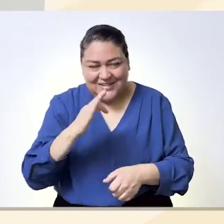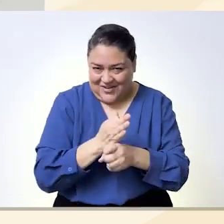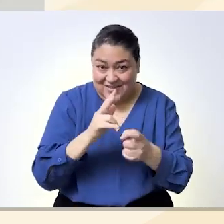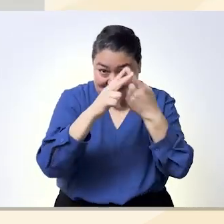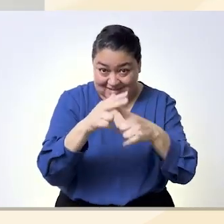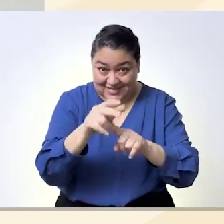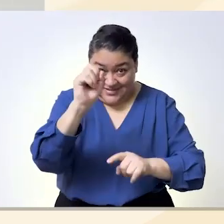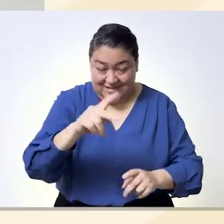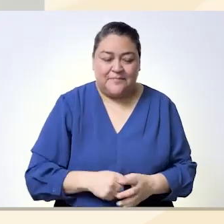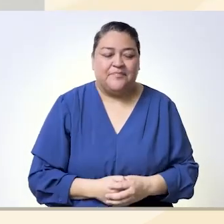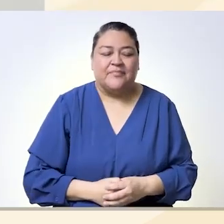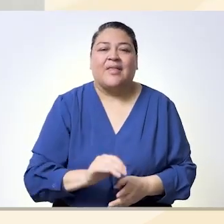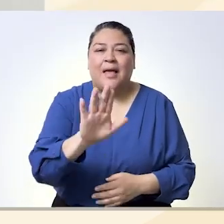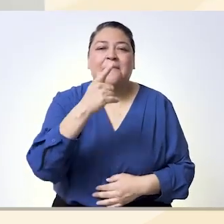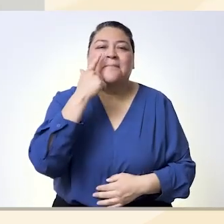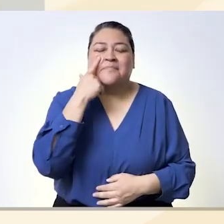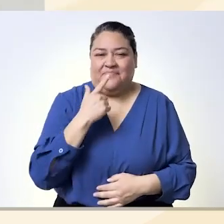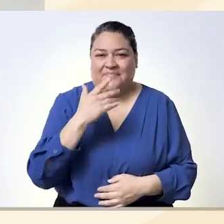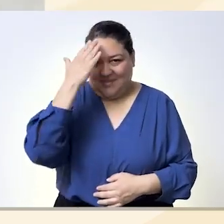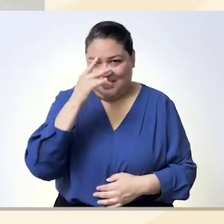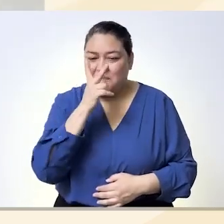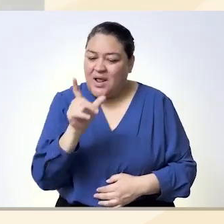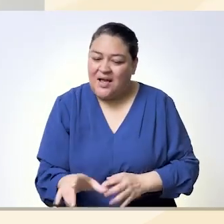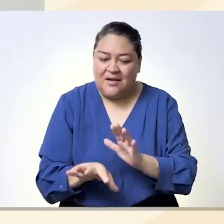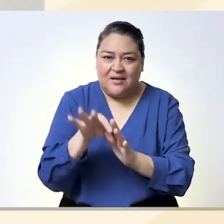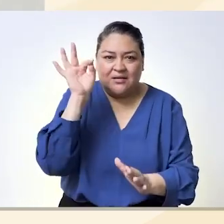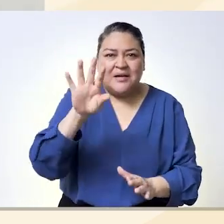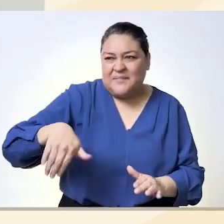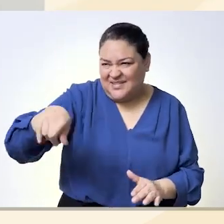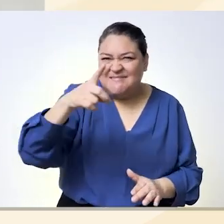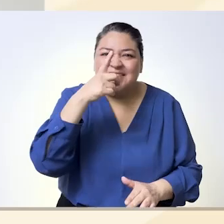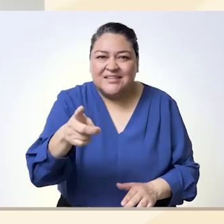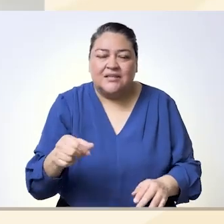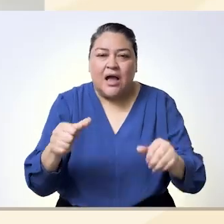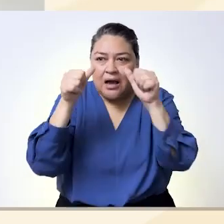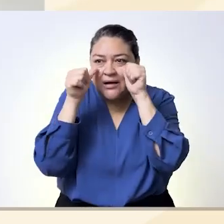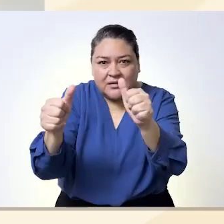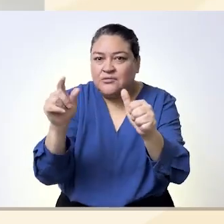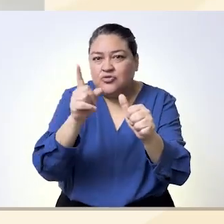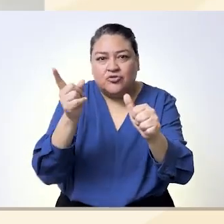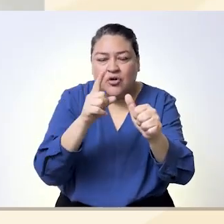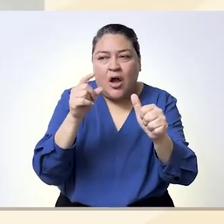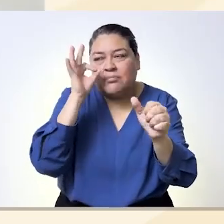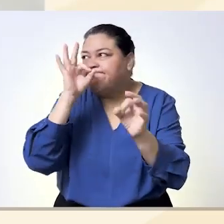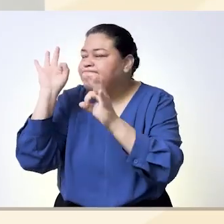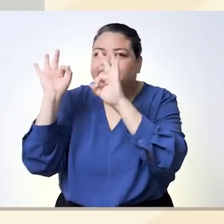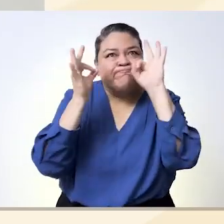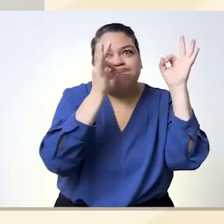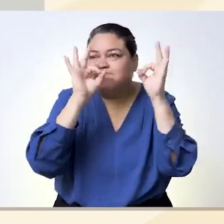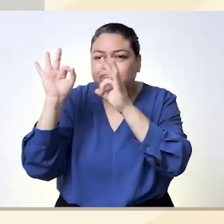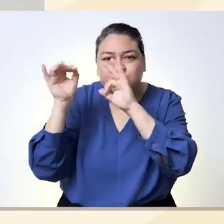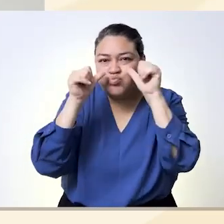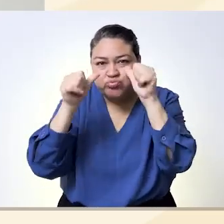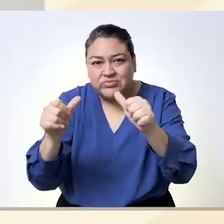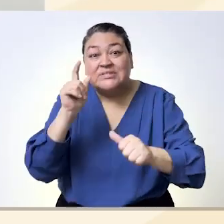pero mientras tanto, vamos a comenzar. Aquí recuperaron un término muy interesante, la atención diferenciada, que como bien dijo Adriana,